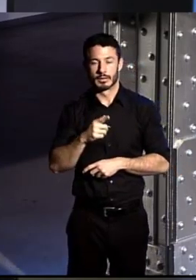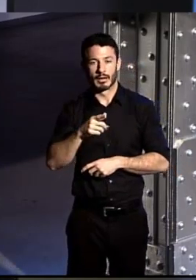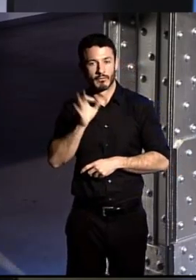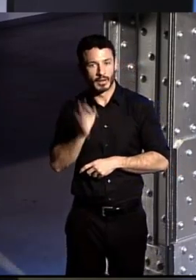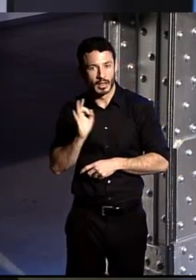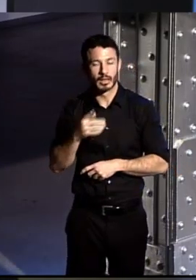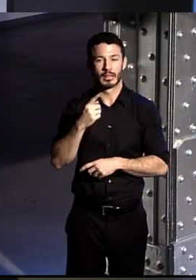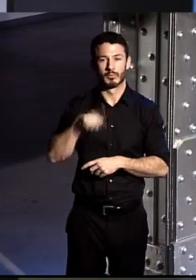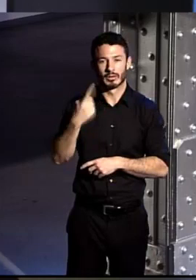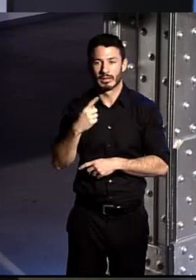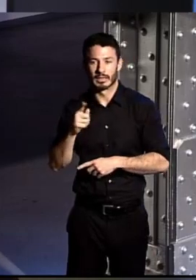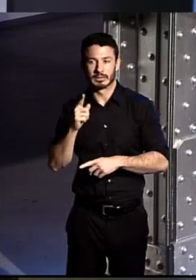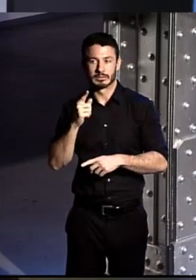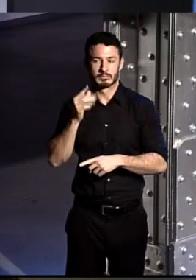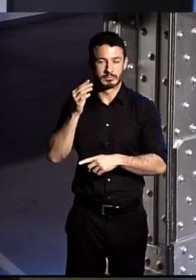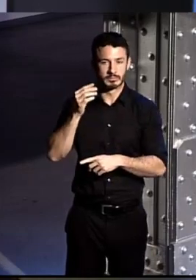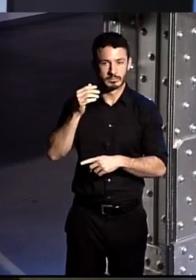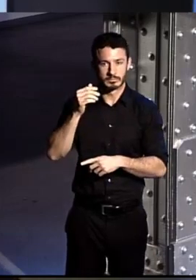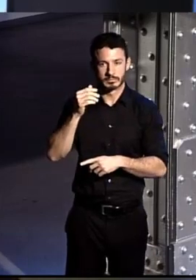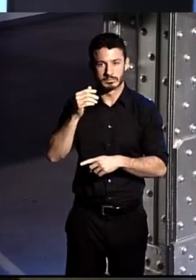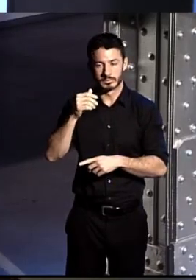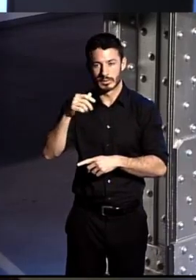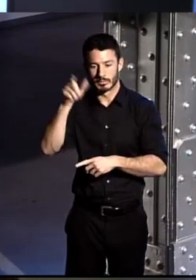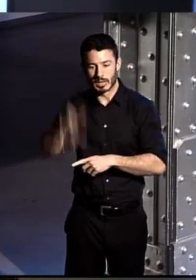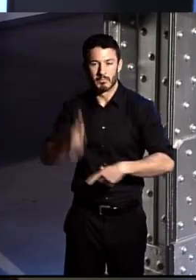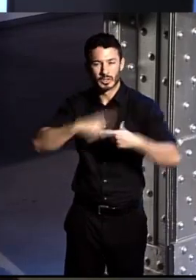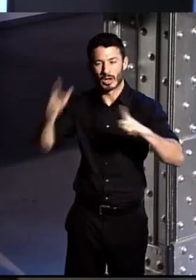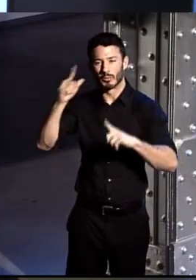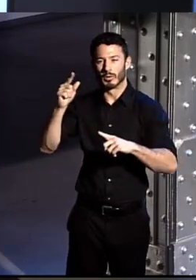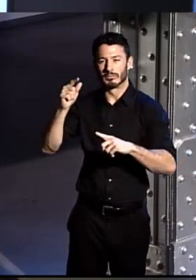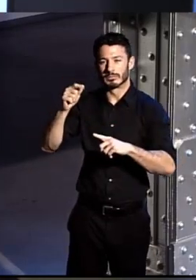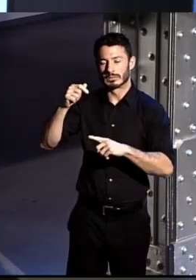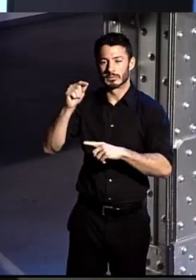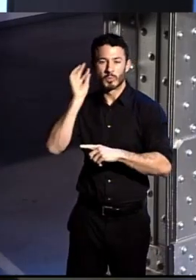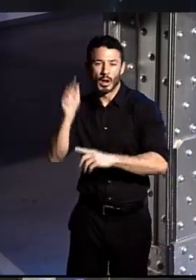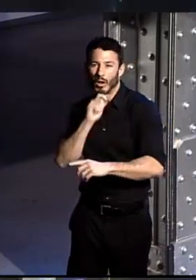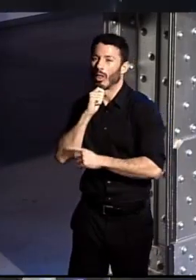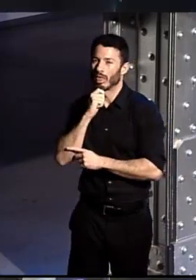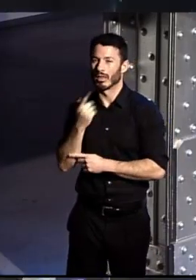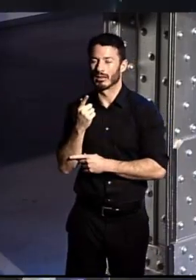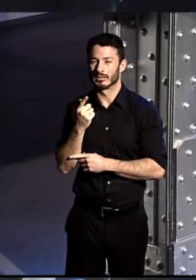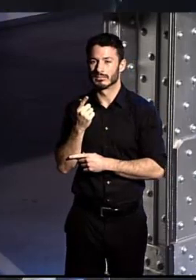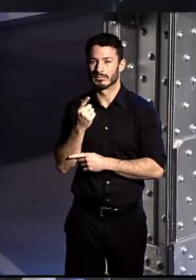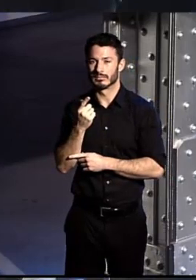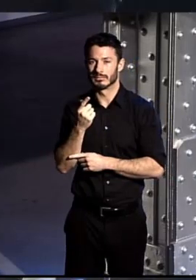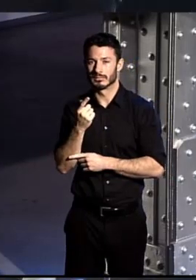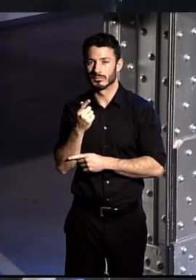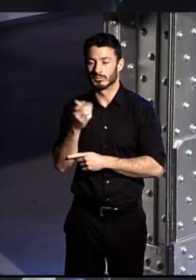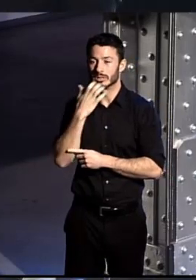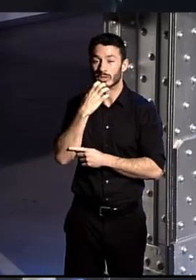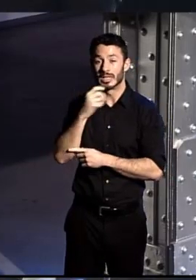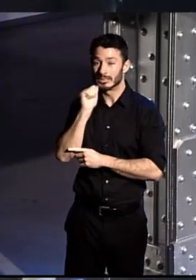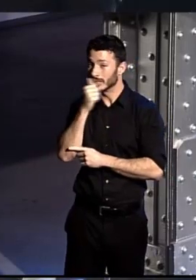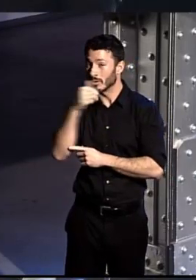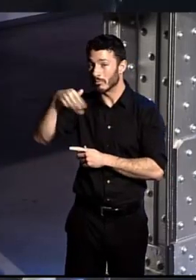en las aventuras del maestro Antifer, o Maston en El secreto de